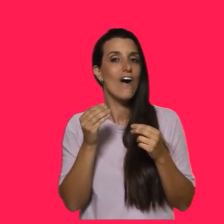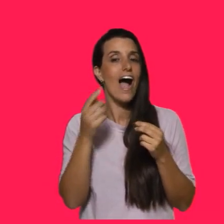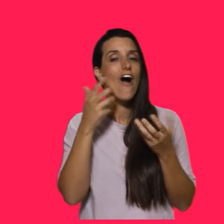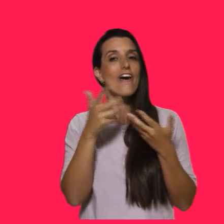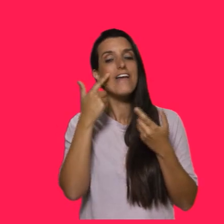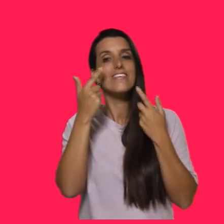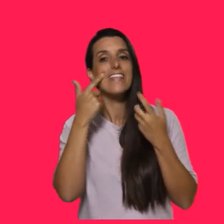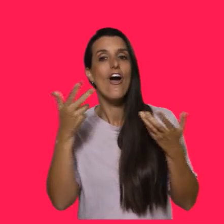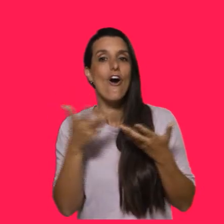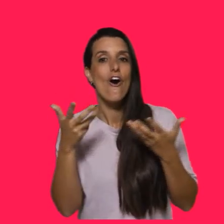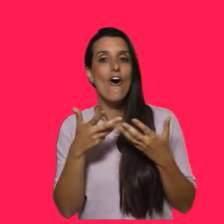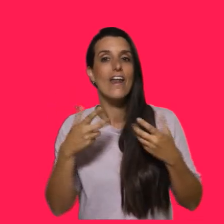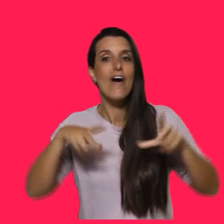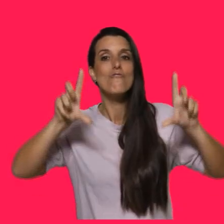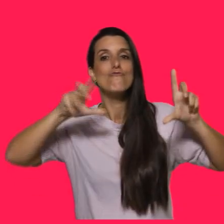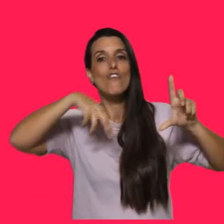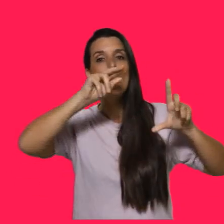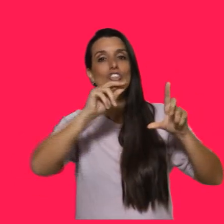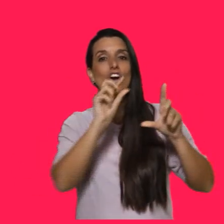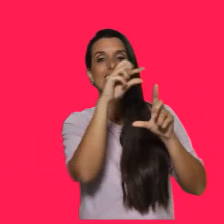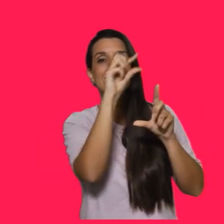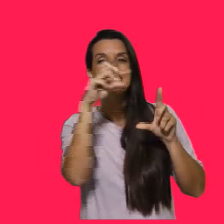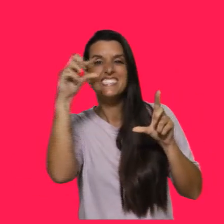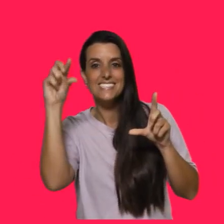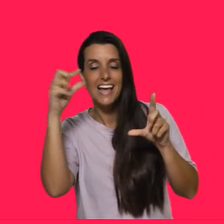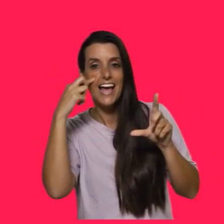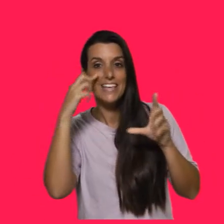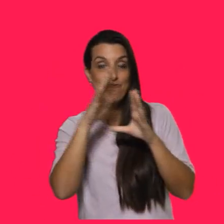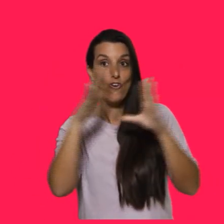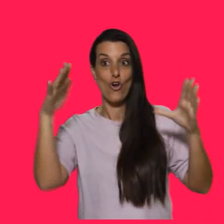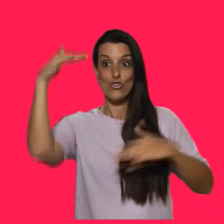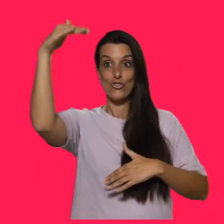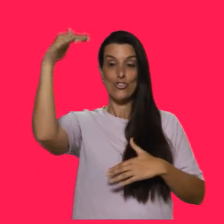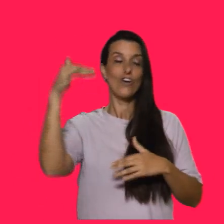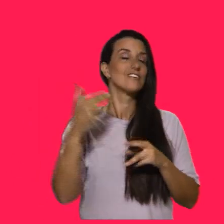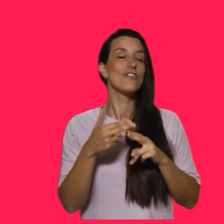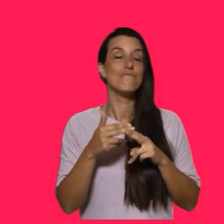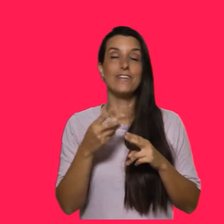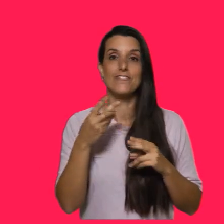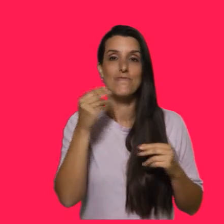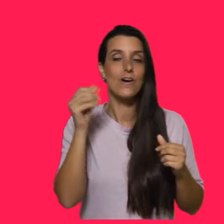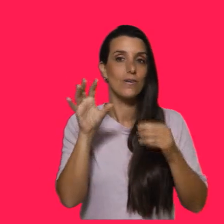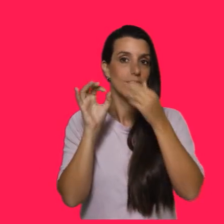ahora que se hacen murales con fotos chiquititas. Ah, sí, ¿viste? ¿Cómo es que se llama? Sí, no me sale ahora el nombre, pero... Está genial, que cada